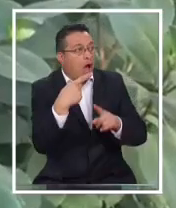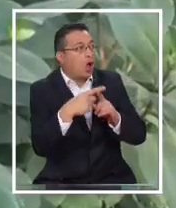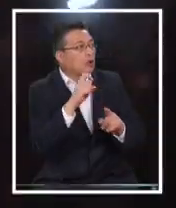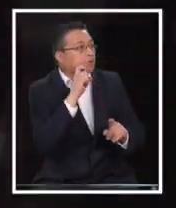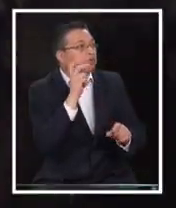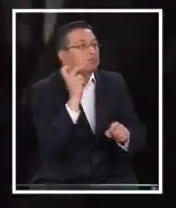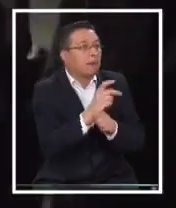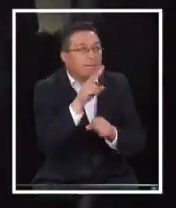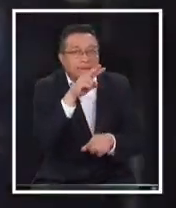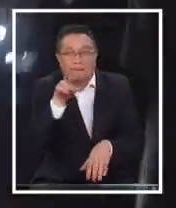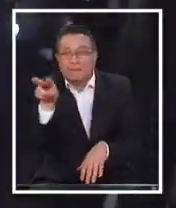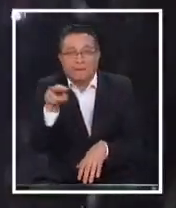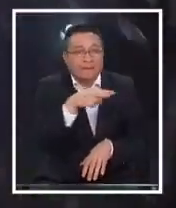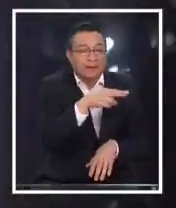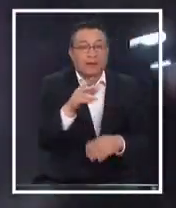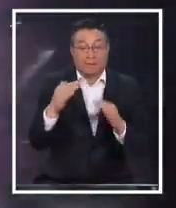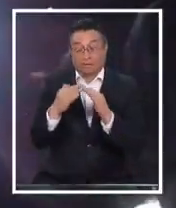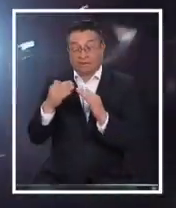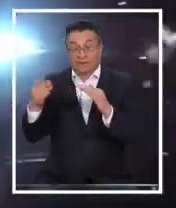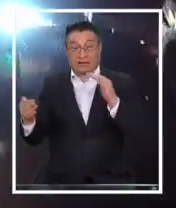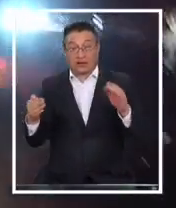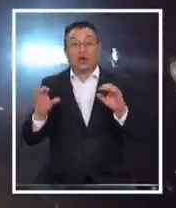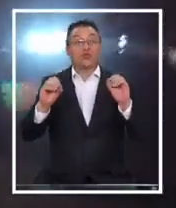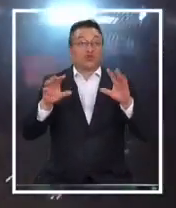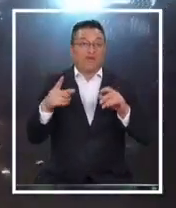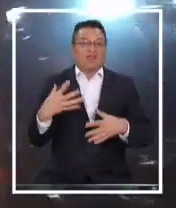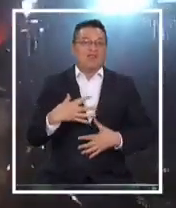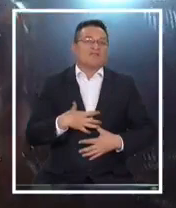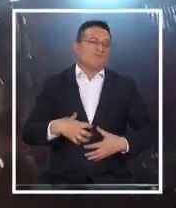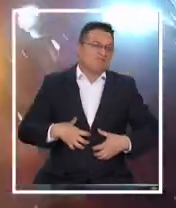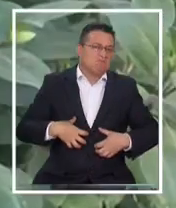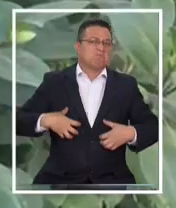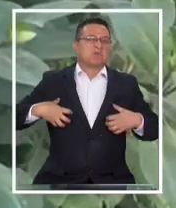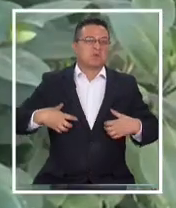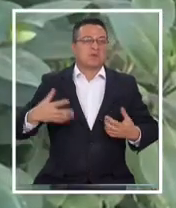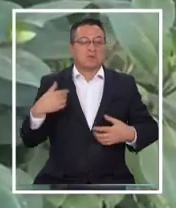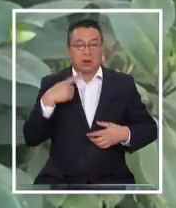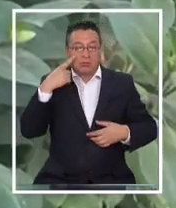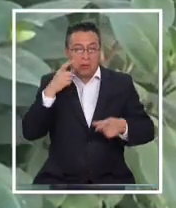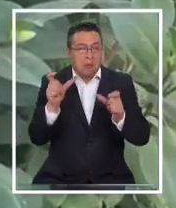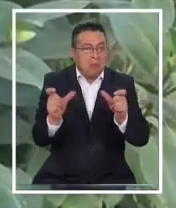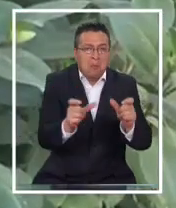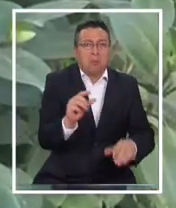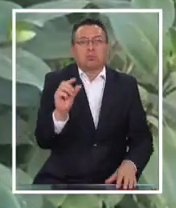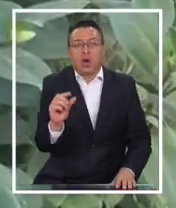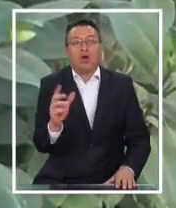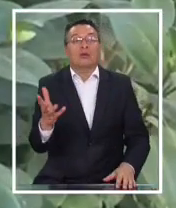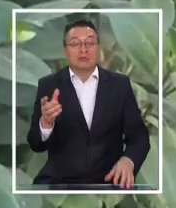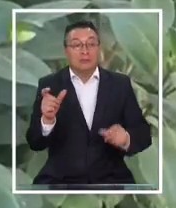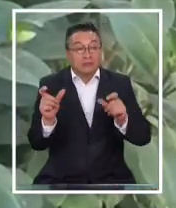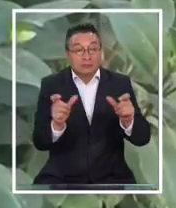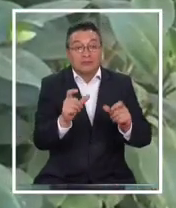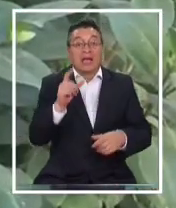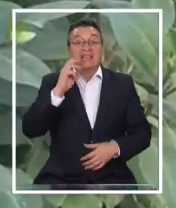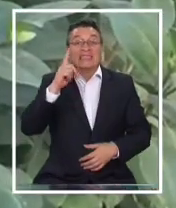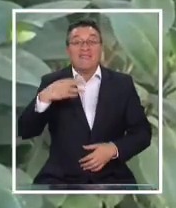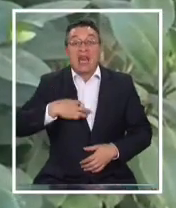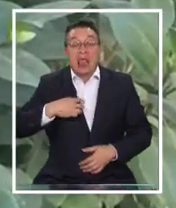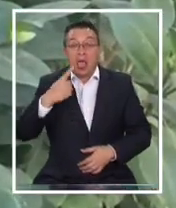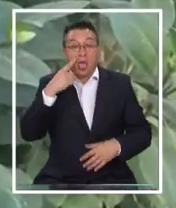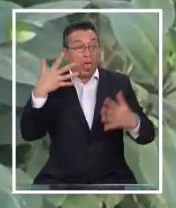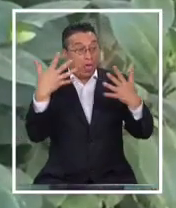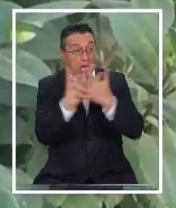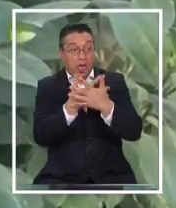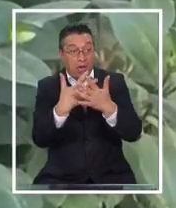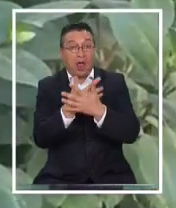víctimas. Yo entiendo que nuestros vecinos muchas veces se frustran porque creen que no estamos patrullando, porque el patrullaje civil no se nota,